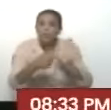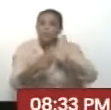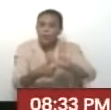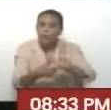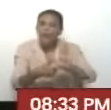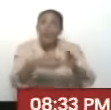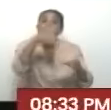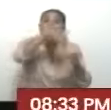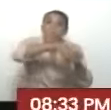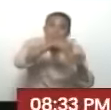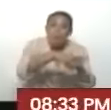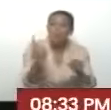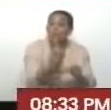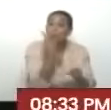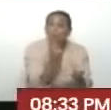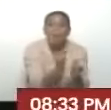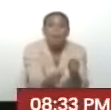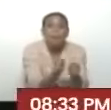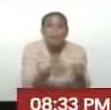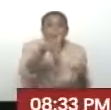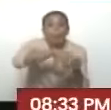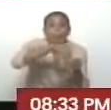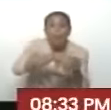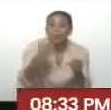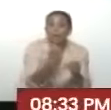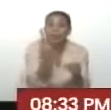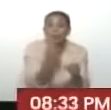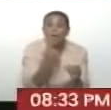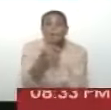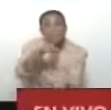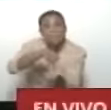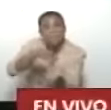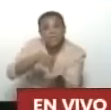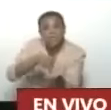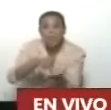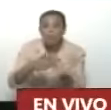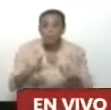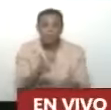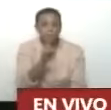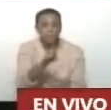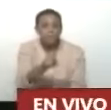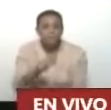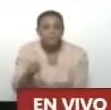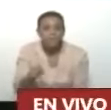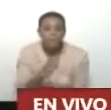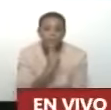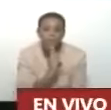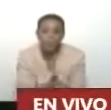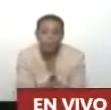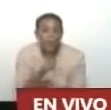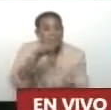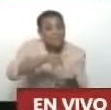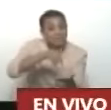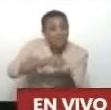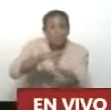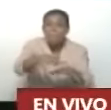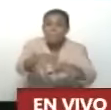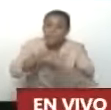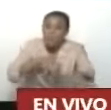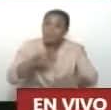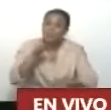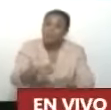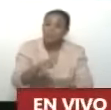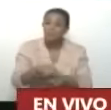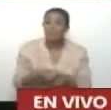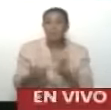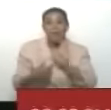son los votos. Usted cuenta, son los votos de la gente que se puso frente a la máquina de votación, y aquí hubo una participación muy importante